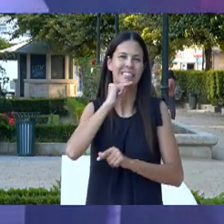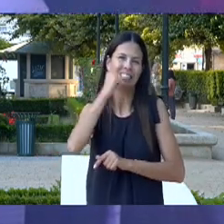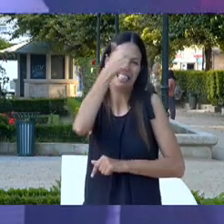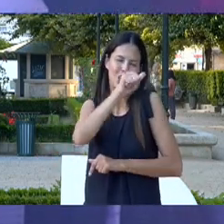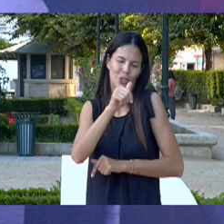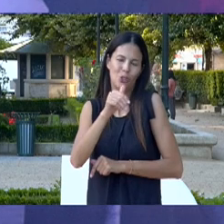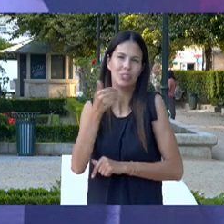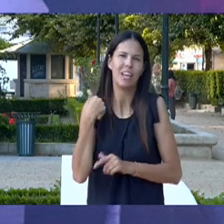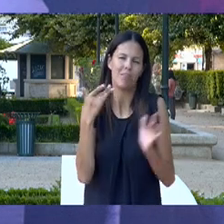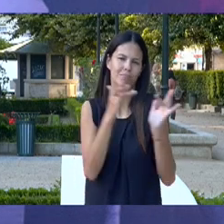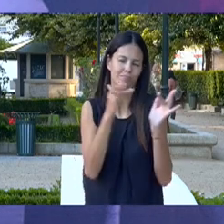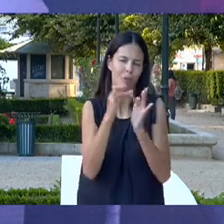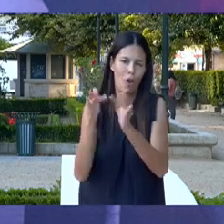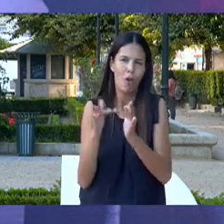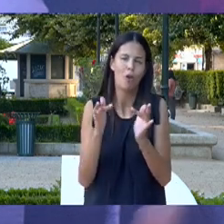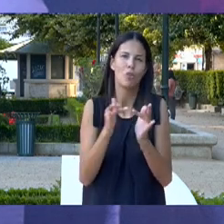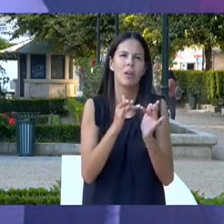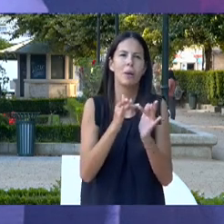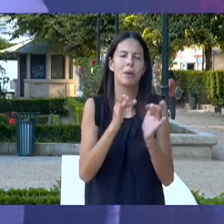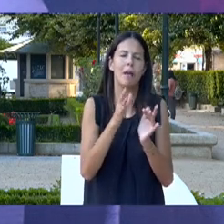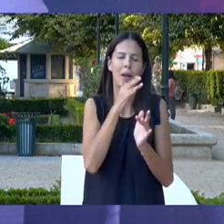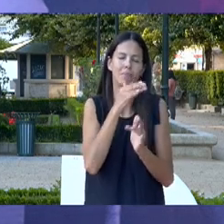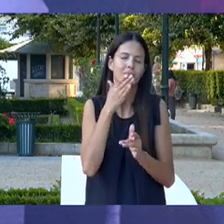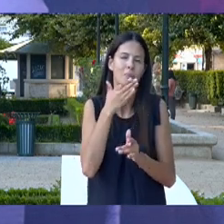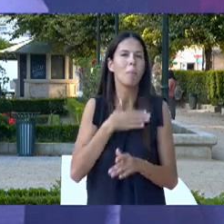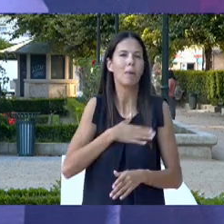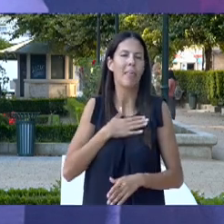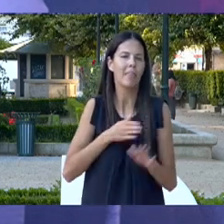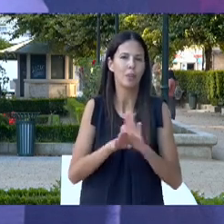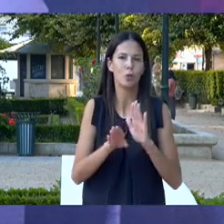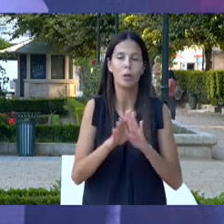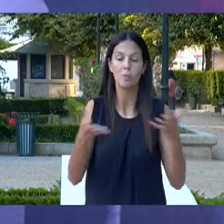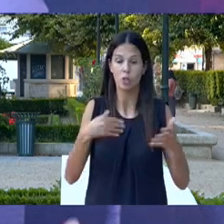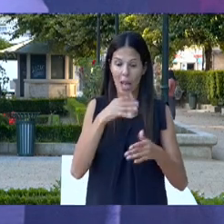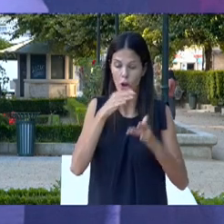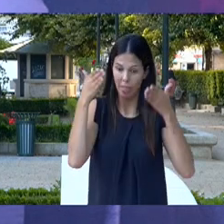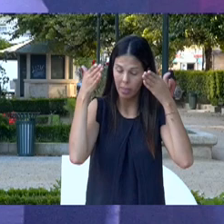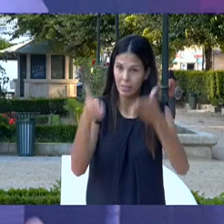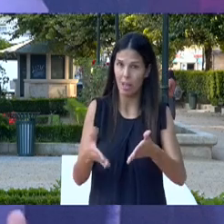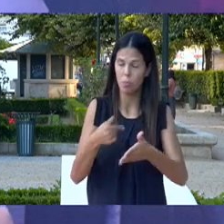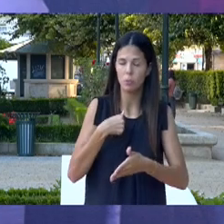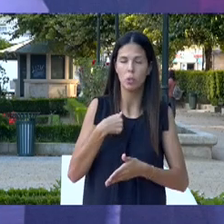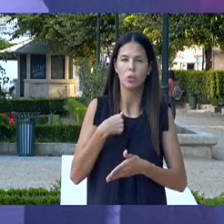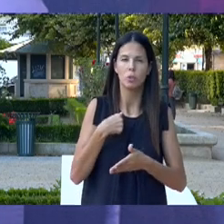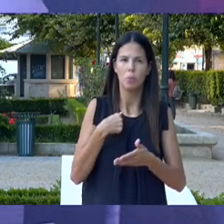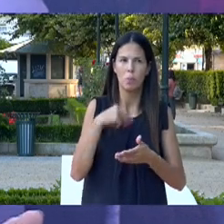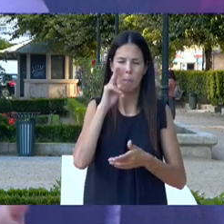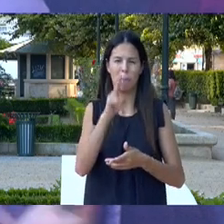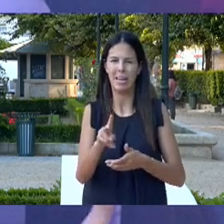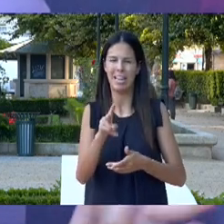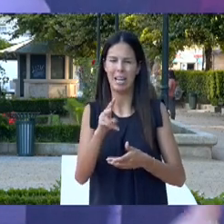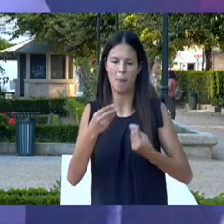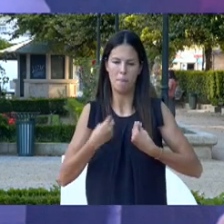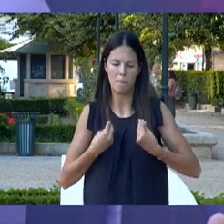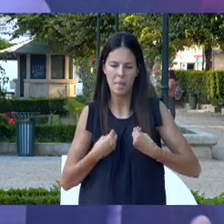pero que sempre é un placer. Non, e agora xa centrándome, para min é moi importante facer un percorrido pola